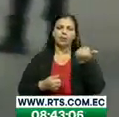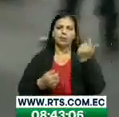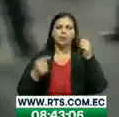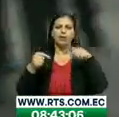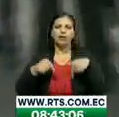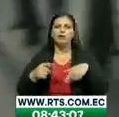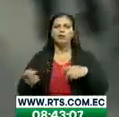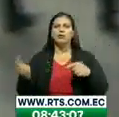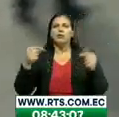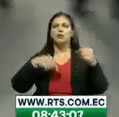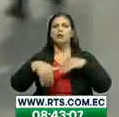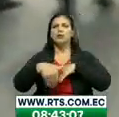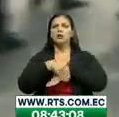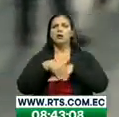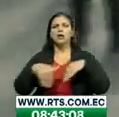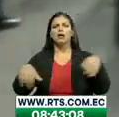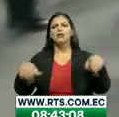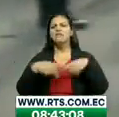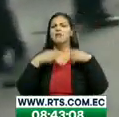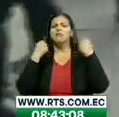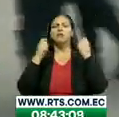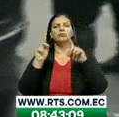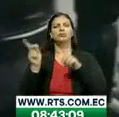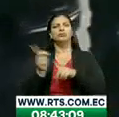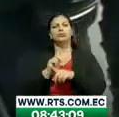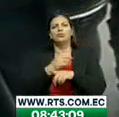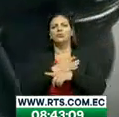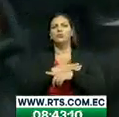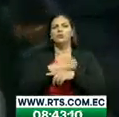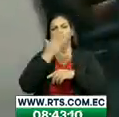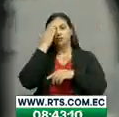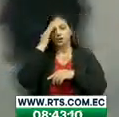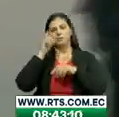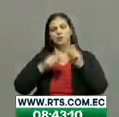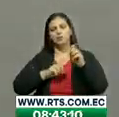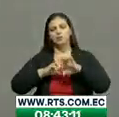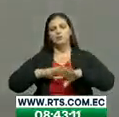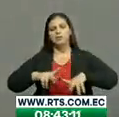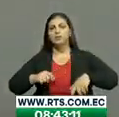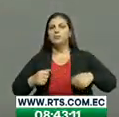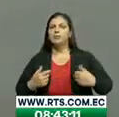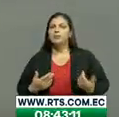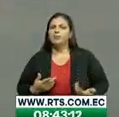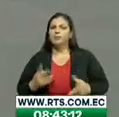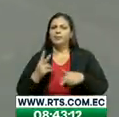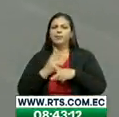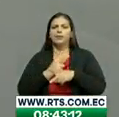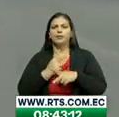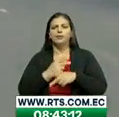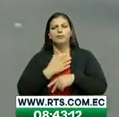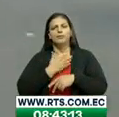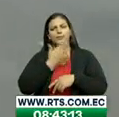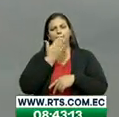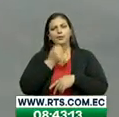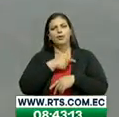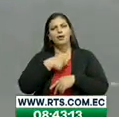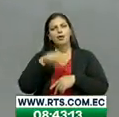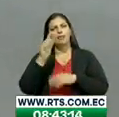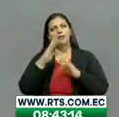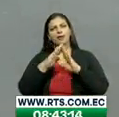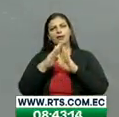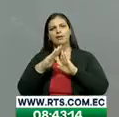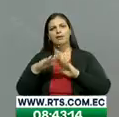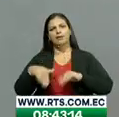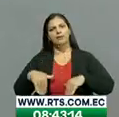saliendo a la calle para que sean presa de actos ilícitos y sean parte de manifestaciones